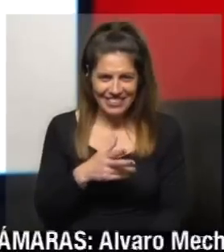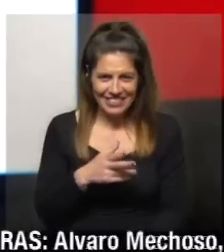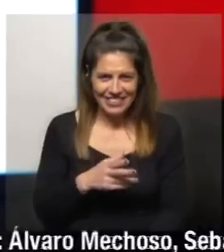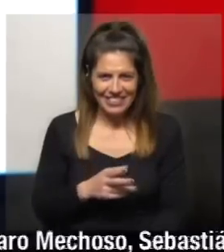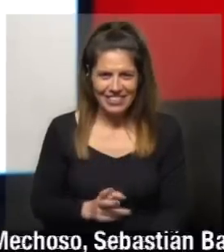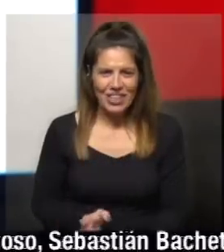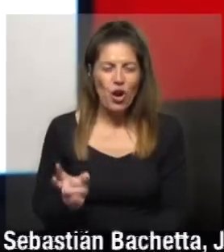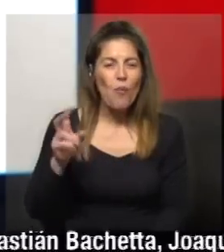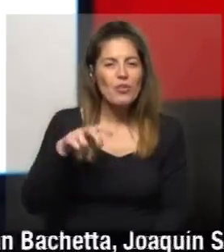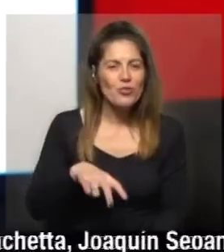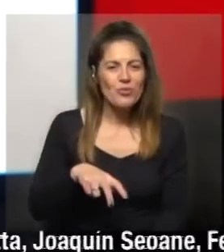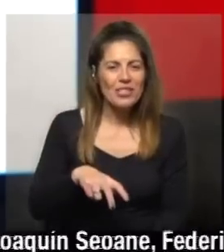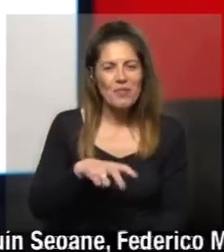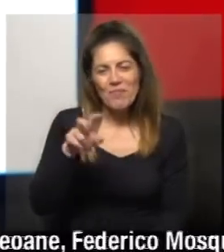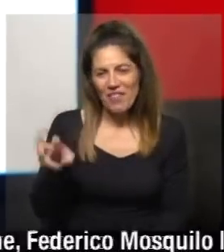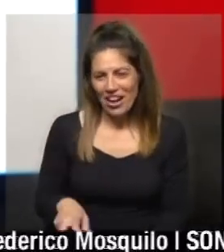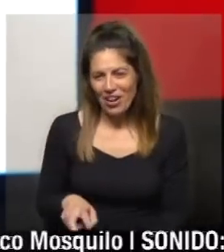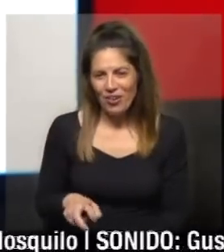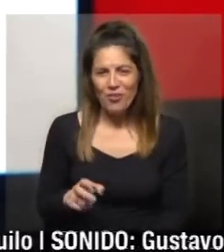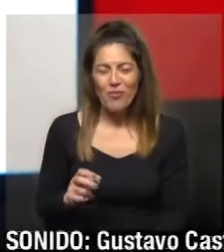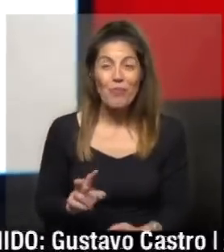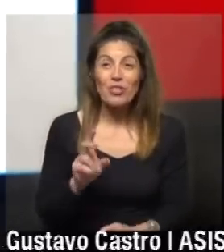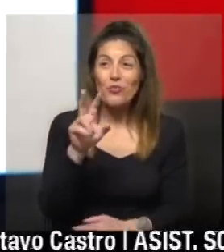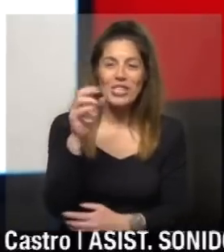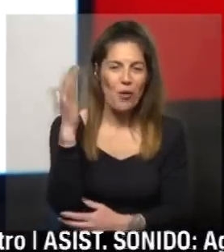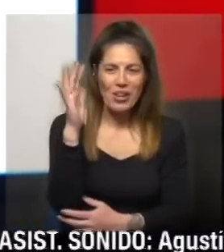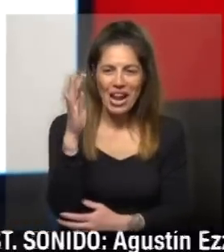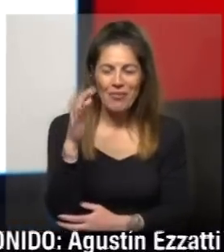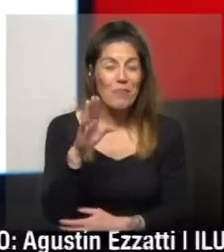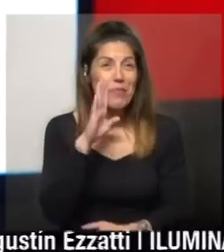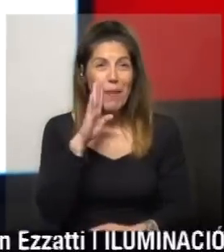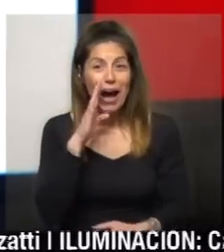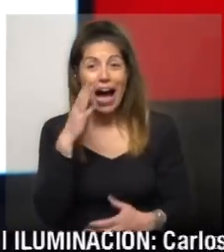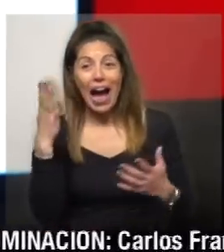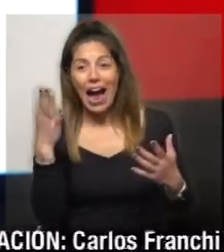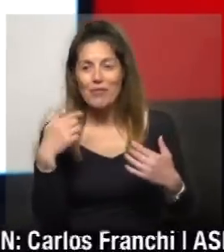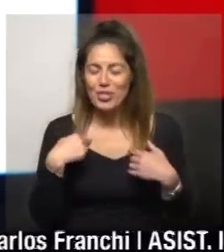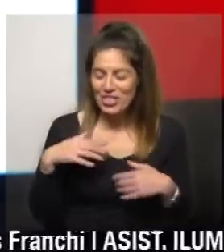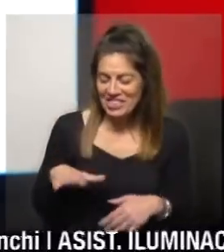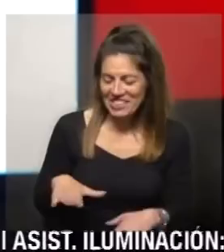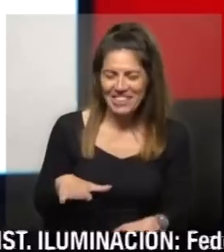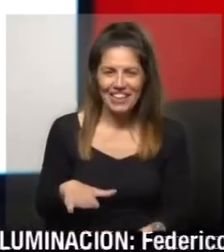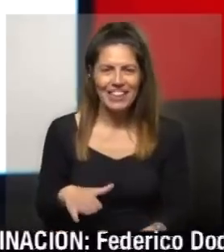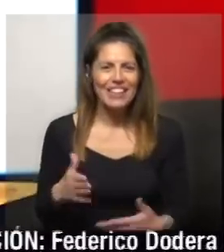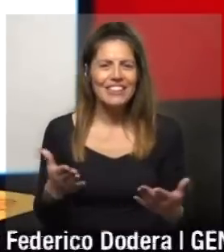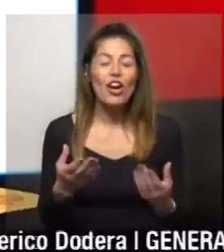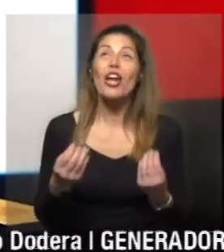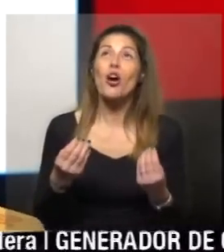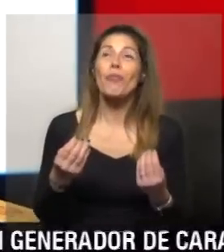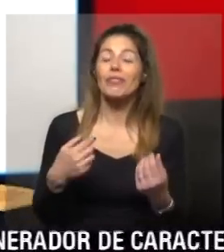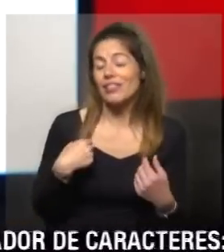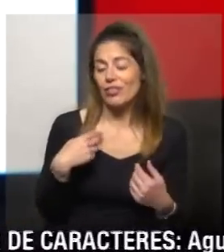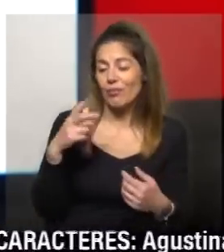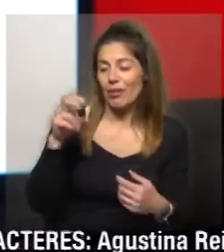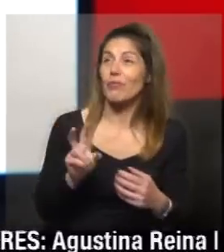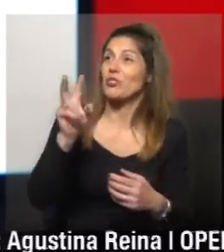me subí me bajo dije eso cuando me subí un árbol y mi mamá era muy chiquita Y ahora cómo te Bajo como me subí